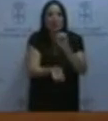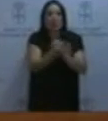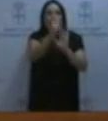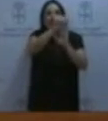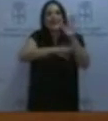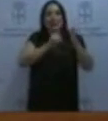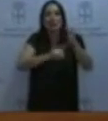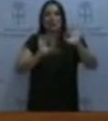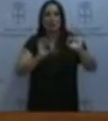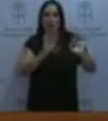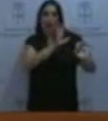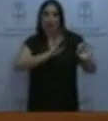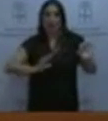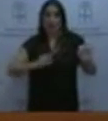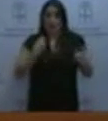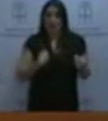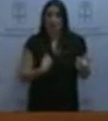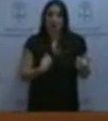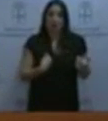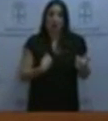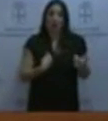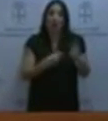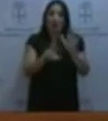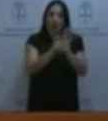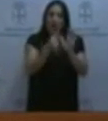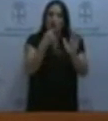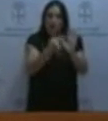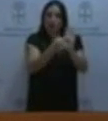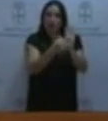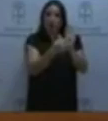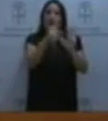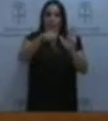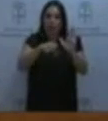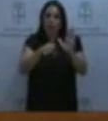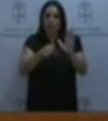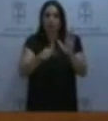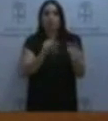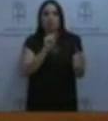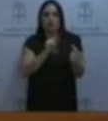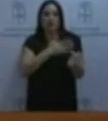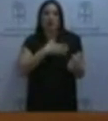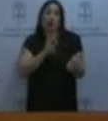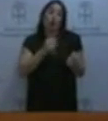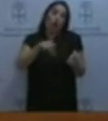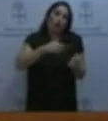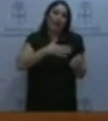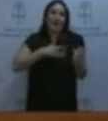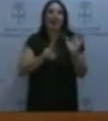específicos de interinidad, tal y como se establece en el decreto que hoy se trae a esta Cámara o cuya modificación se trae a esta